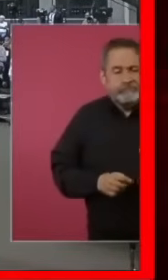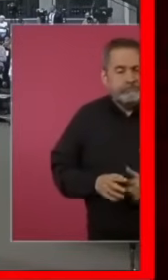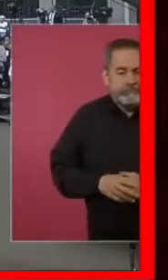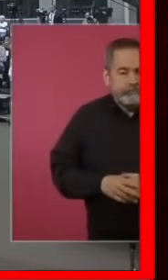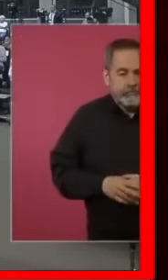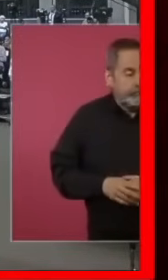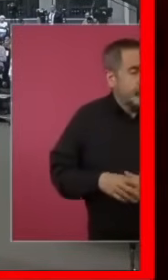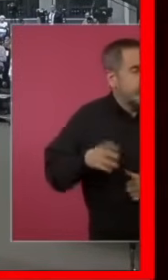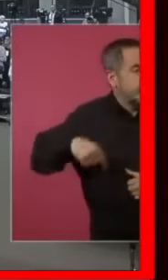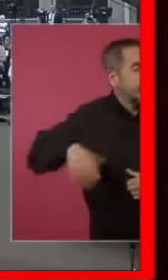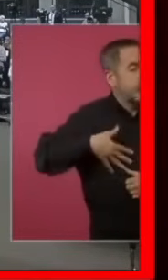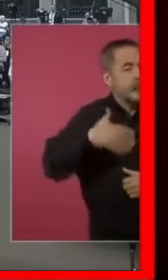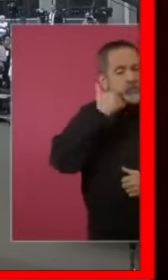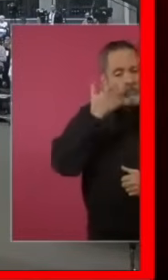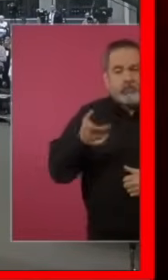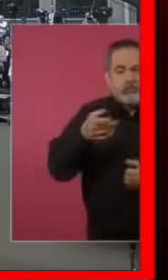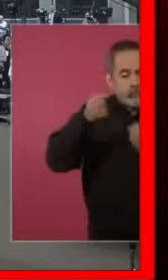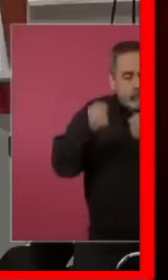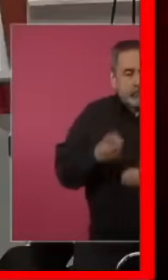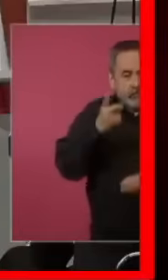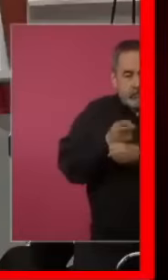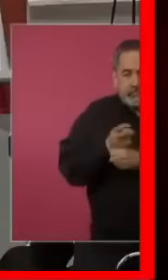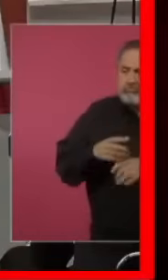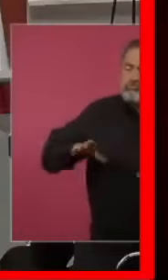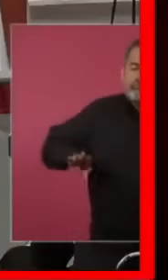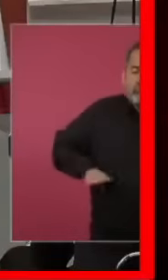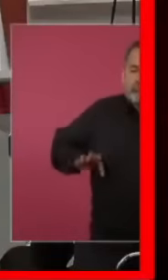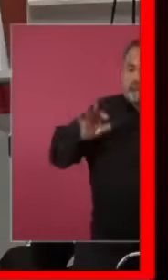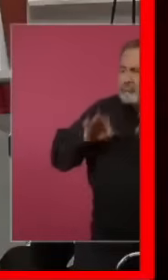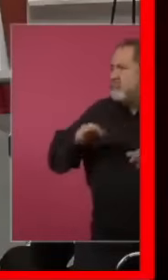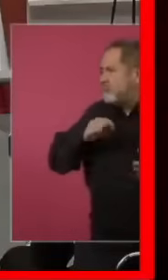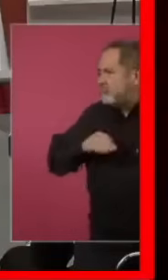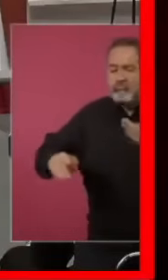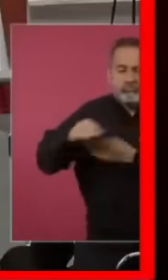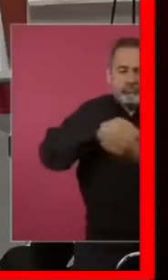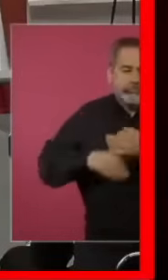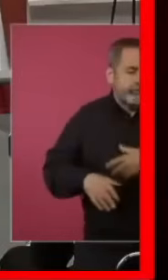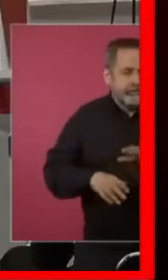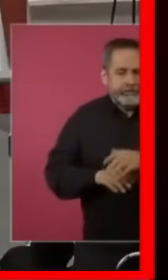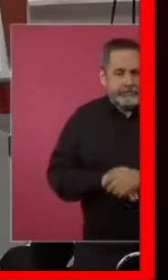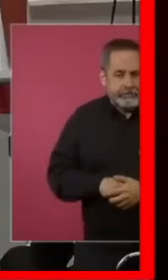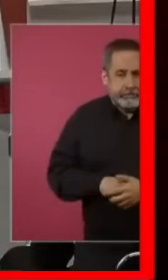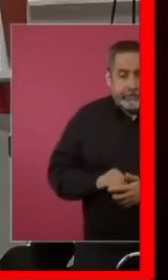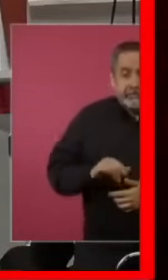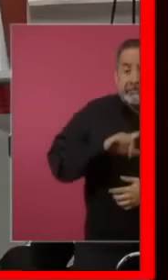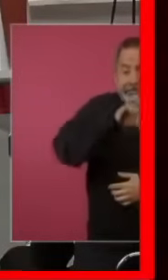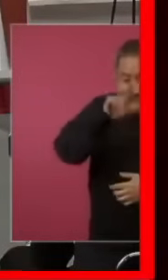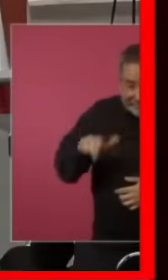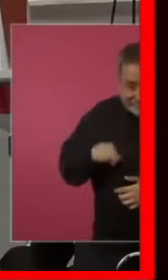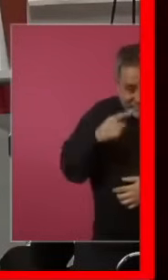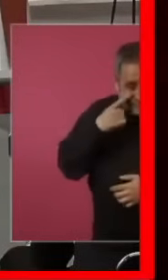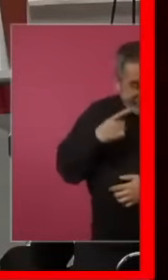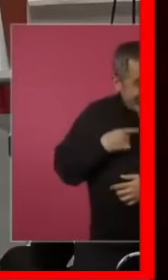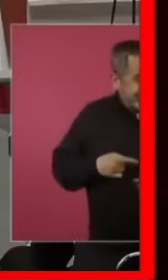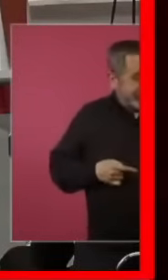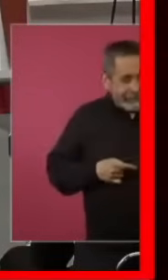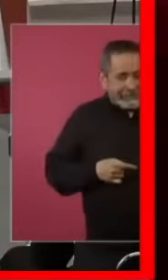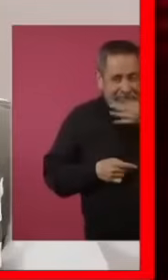estamos buscando un interés general. Y luego nos mandaron a decir